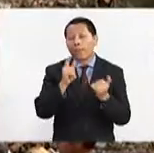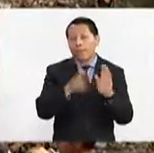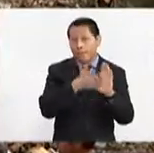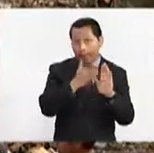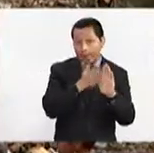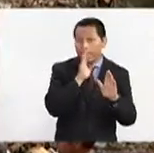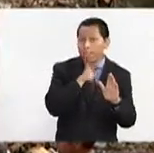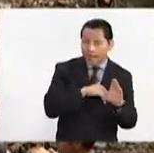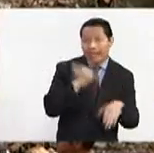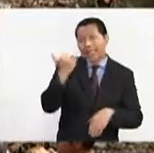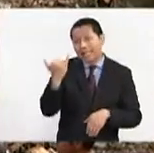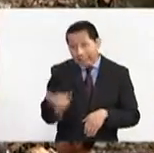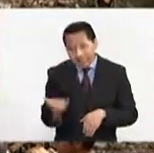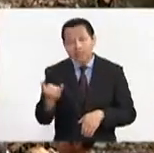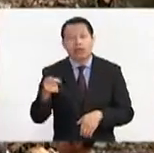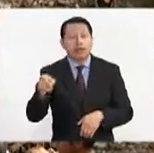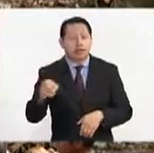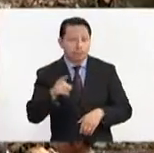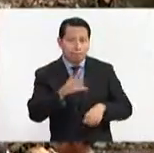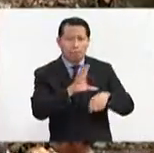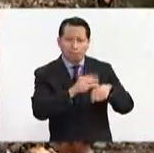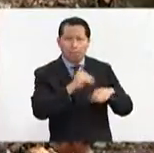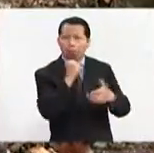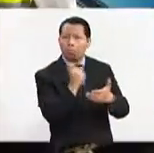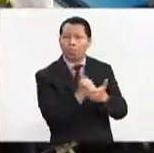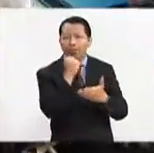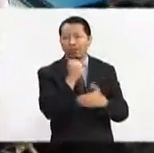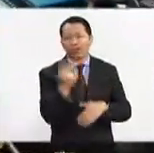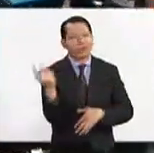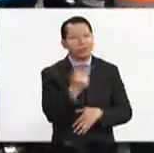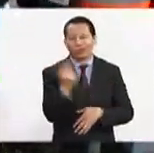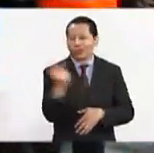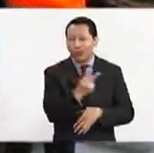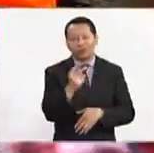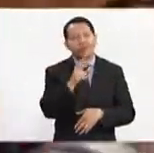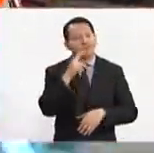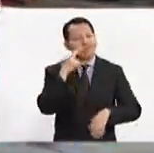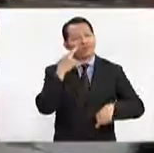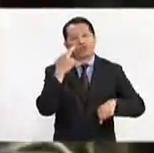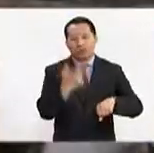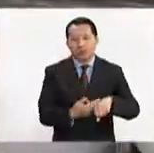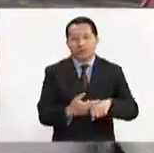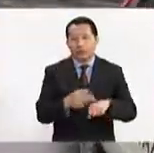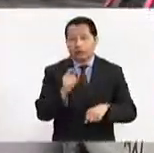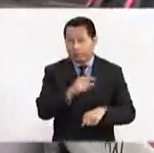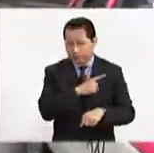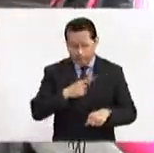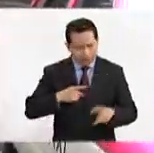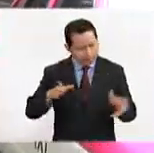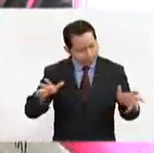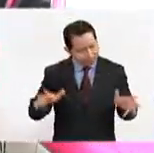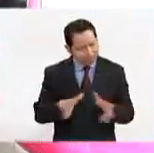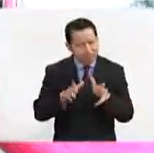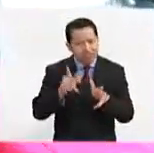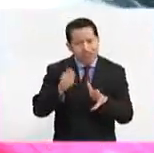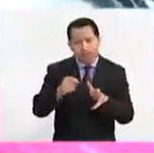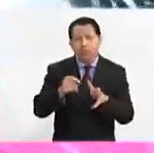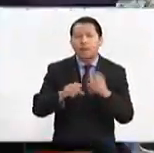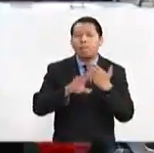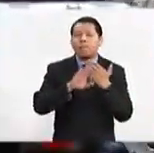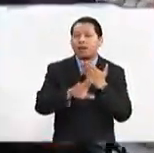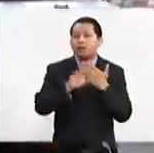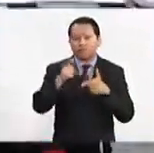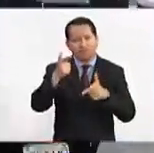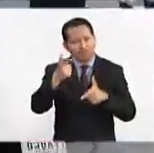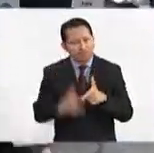sin revisar las condiciones adecuadamente. Creo que tenemos que impulsar la prevención. O sea, yo quisiera que